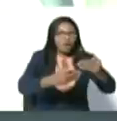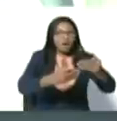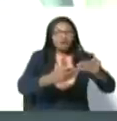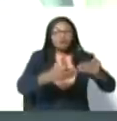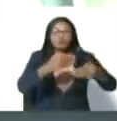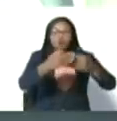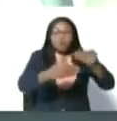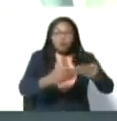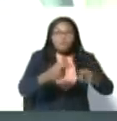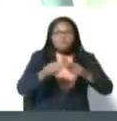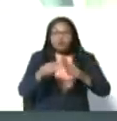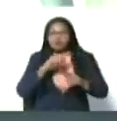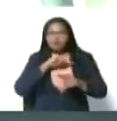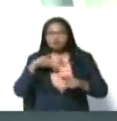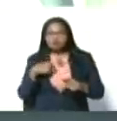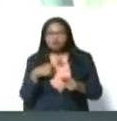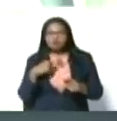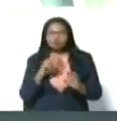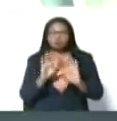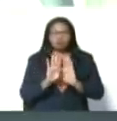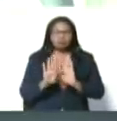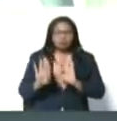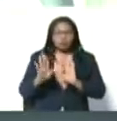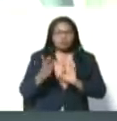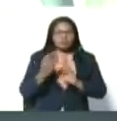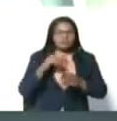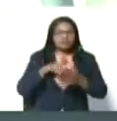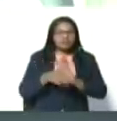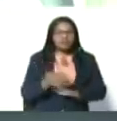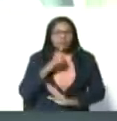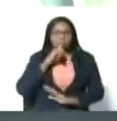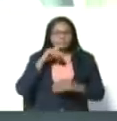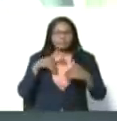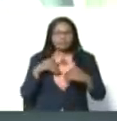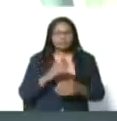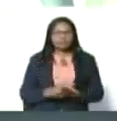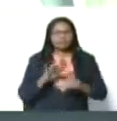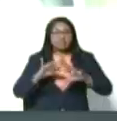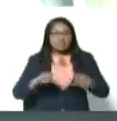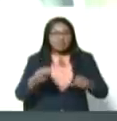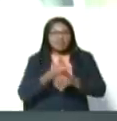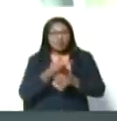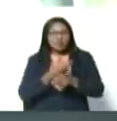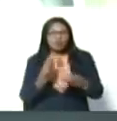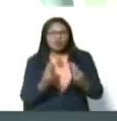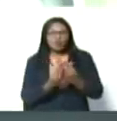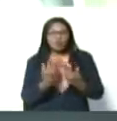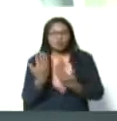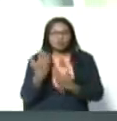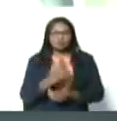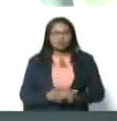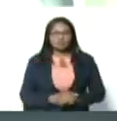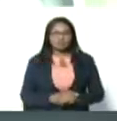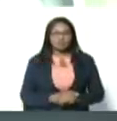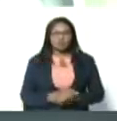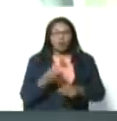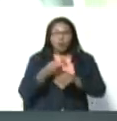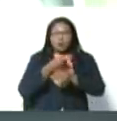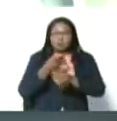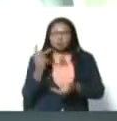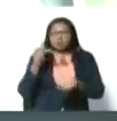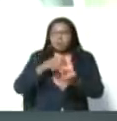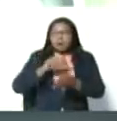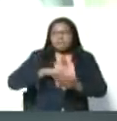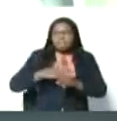despacito, pero vamos también bien lejito. Allá está con Mary Romera, secretaria de Gobierno. El gobernador no está porque saben que